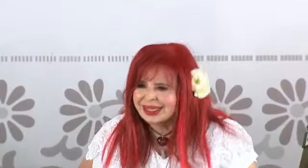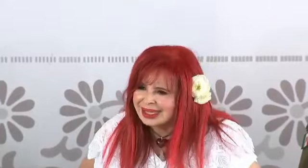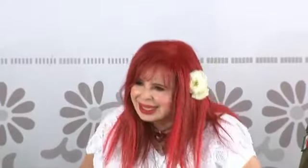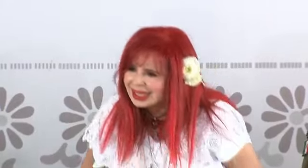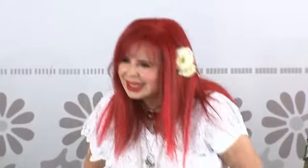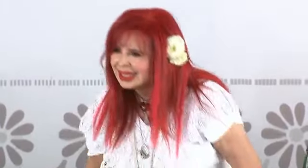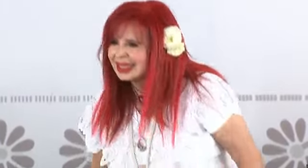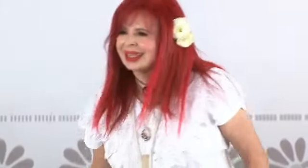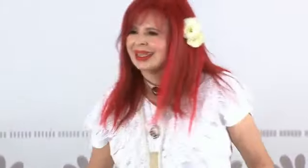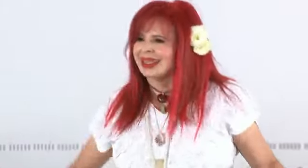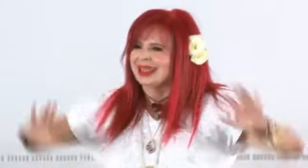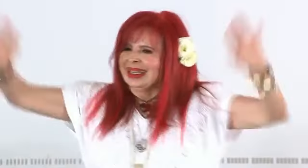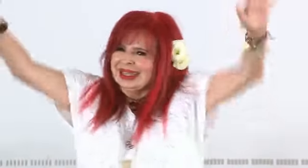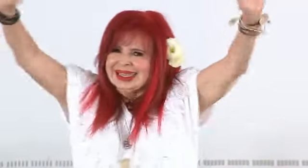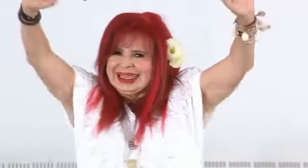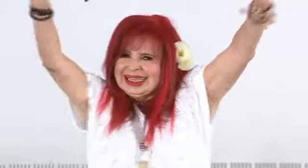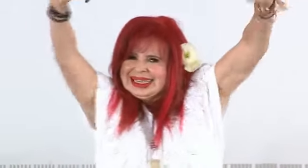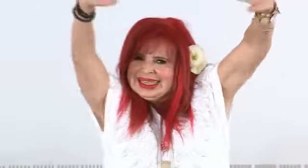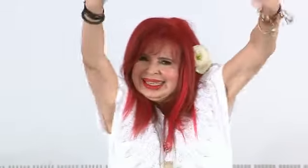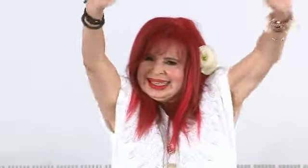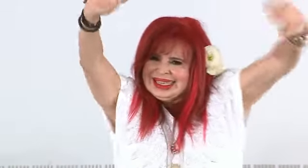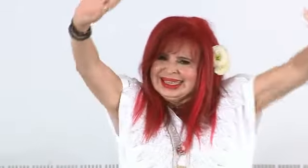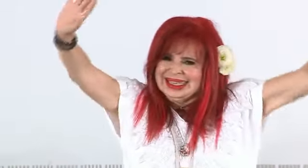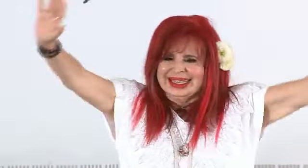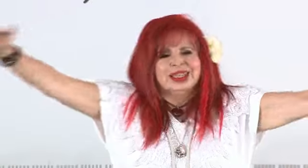Sansores San Román